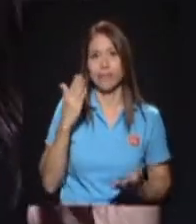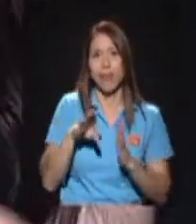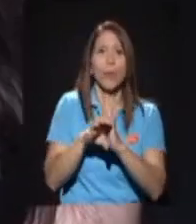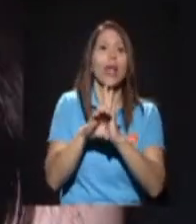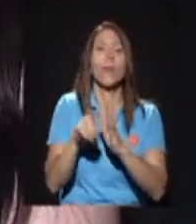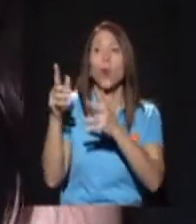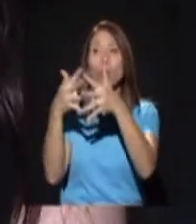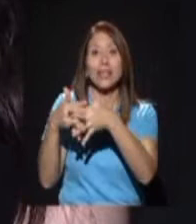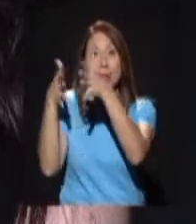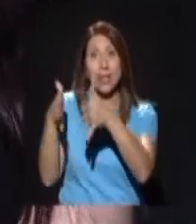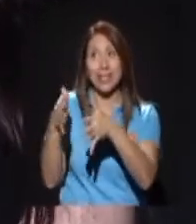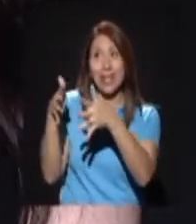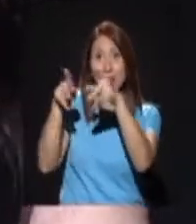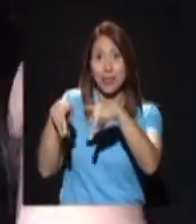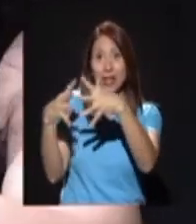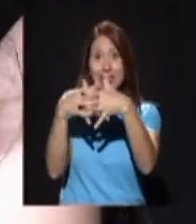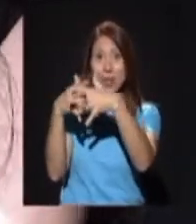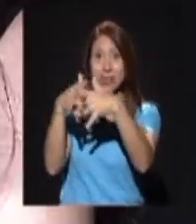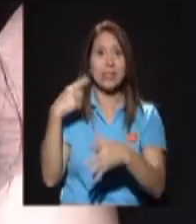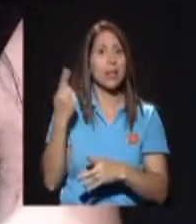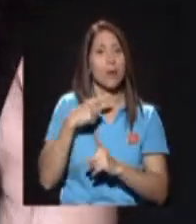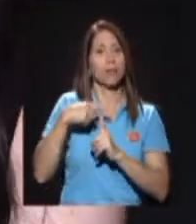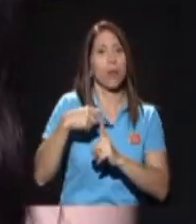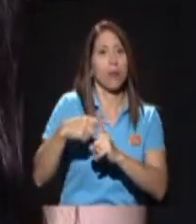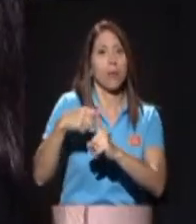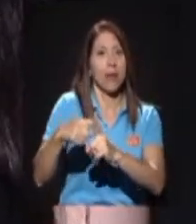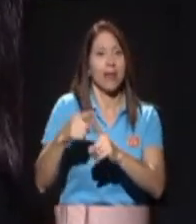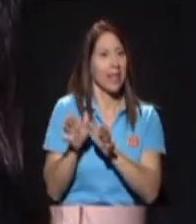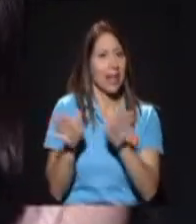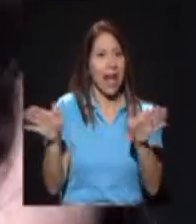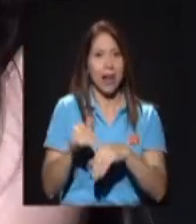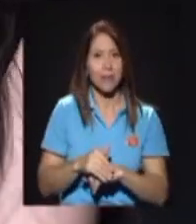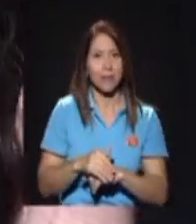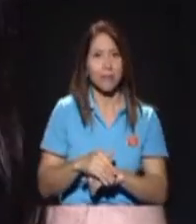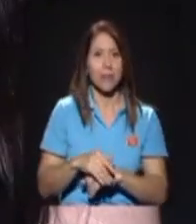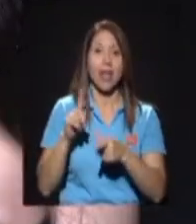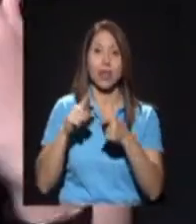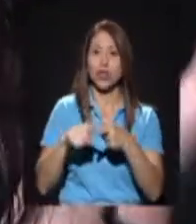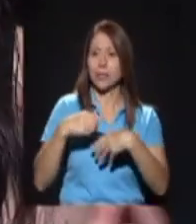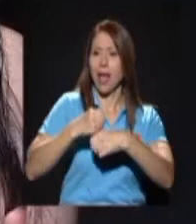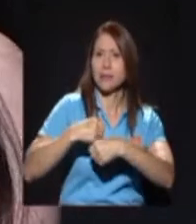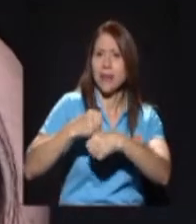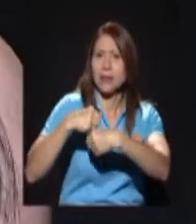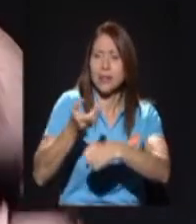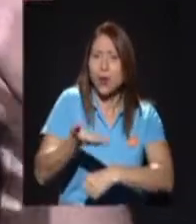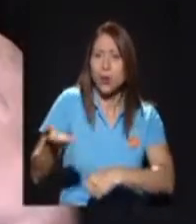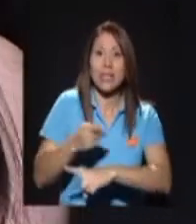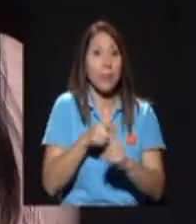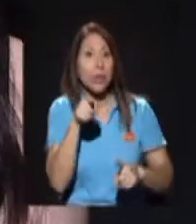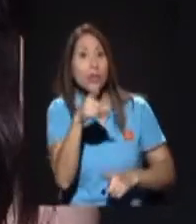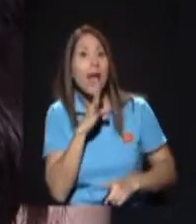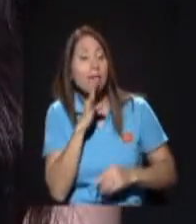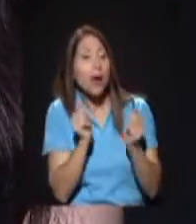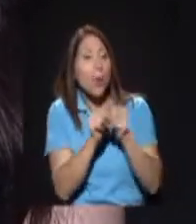los estadounidenses tienden a ser bastante optimistas en general, ¿verdad? Y entonces hacen cosas, y usted habla con una persona costarricense y siempre está